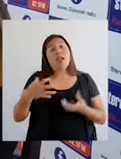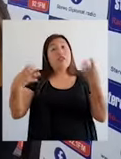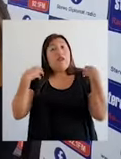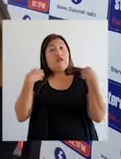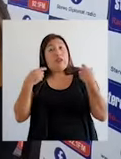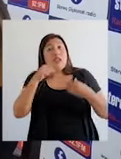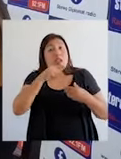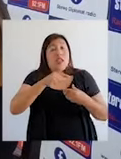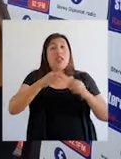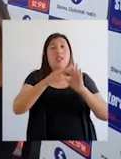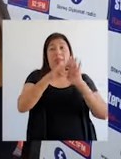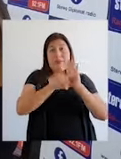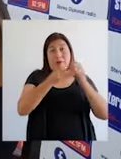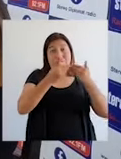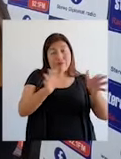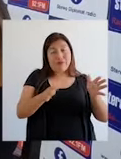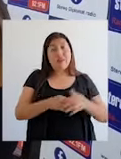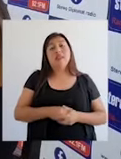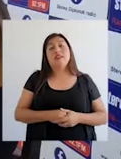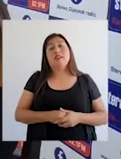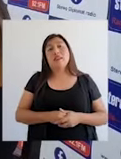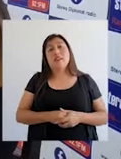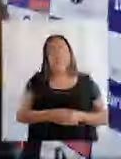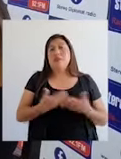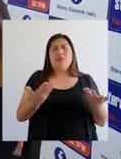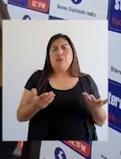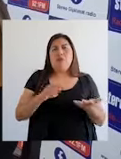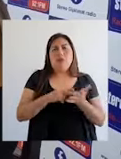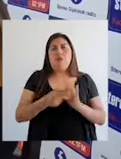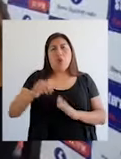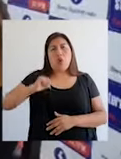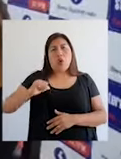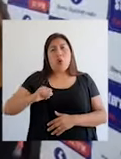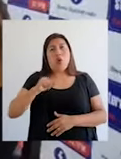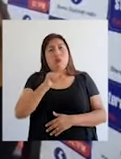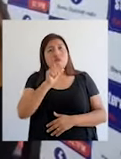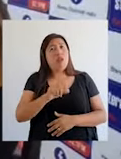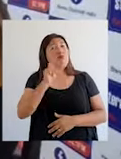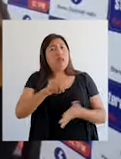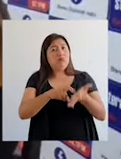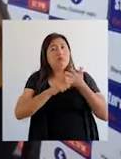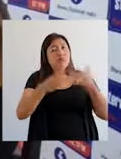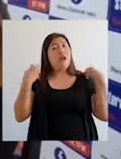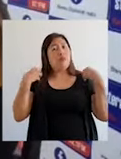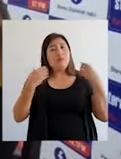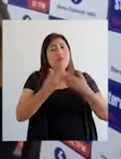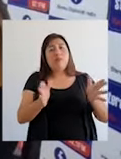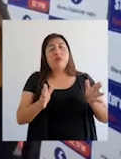distrital, ojo que como decimos, no es necesario, no están obligados los alcaldes a tener un registro